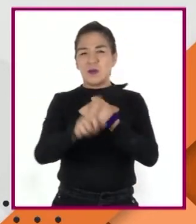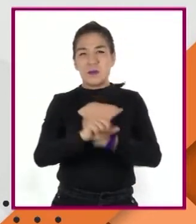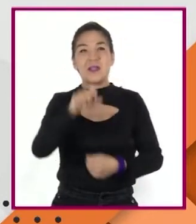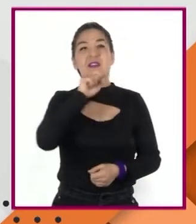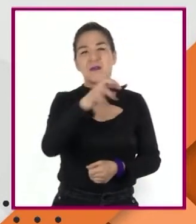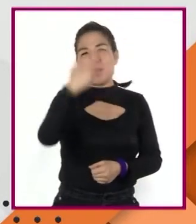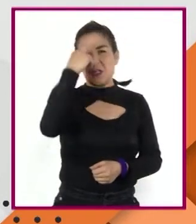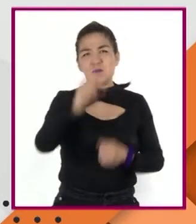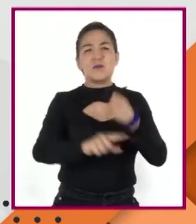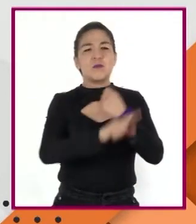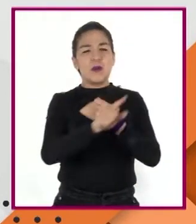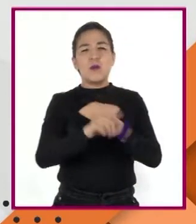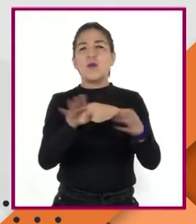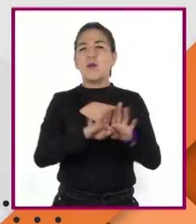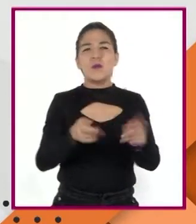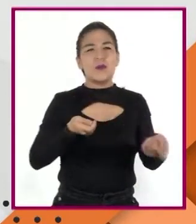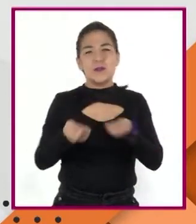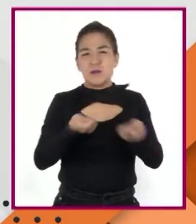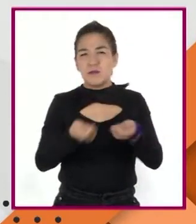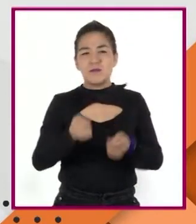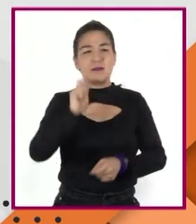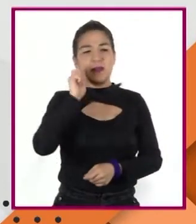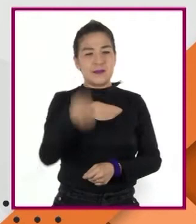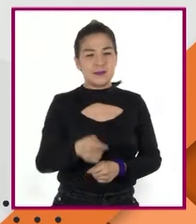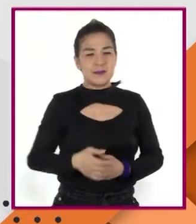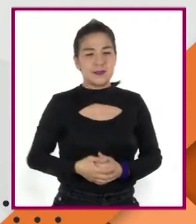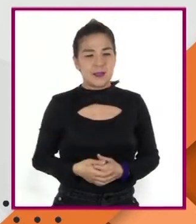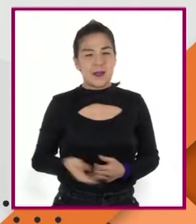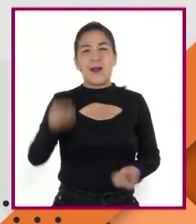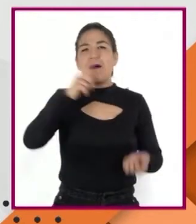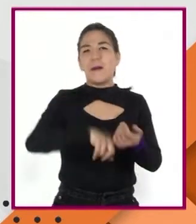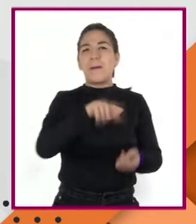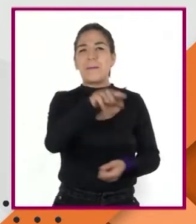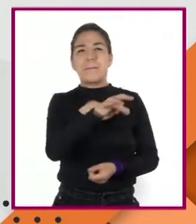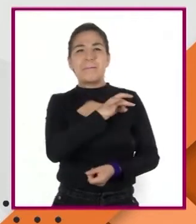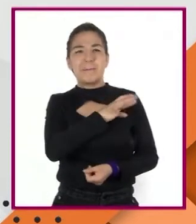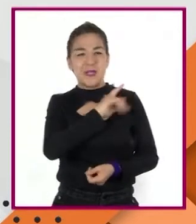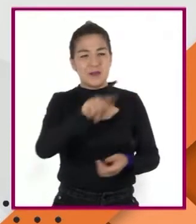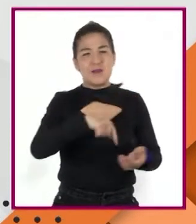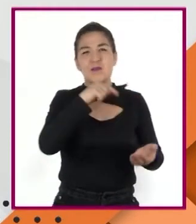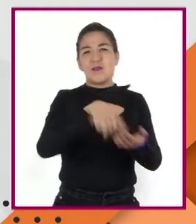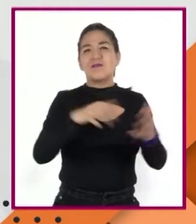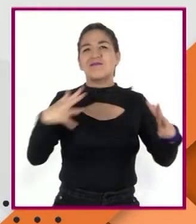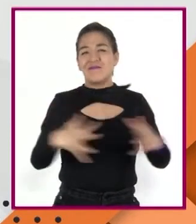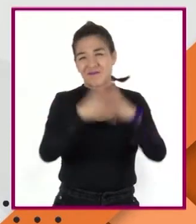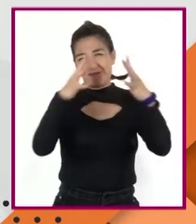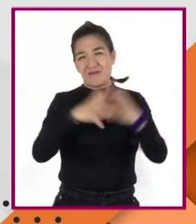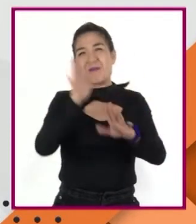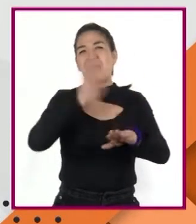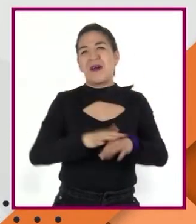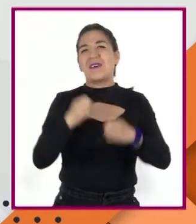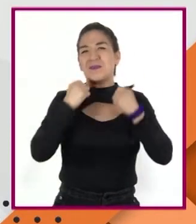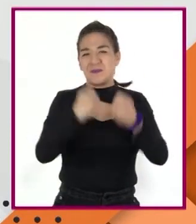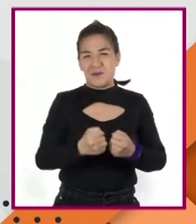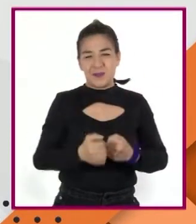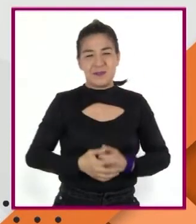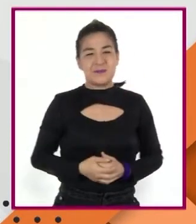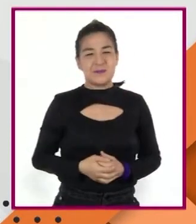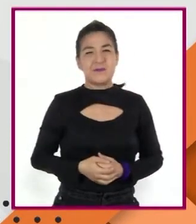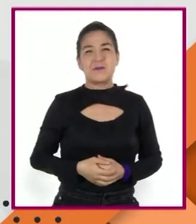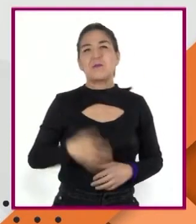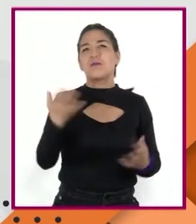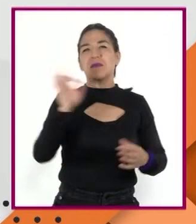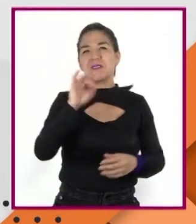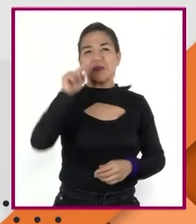conflictos estaban controlados o amortiguados por el miedo a que provocase una guerra abierta, o sea,